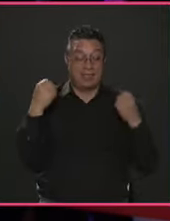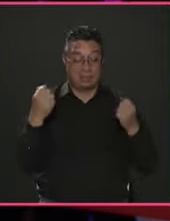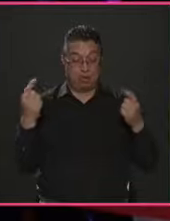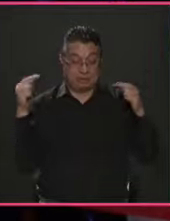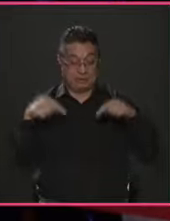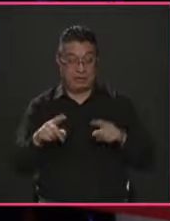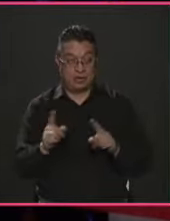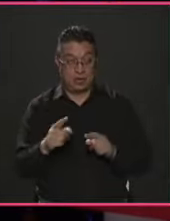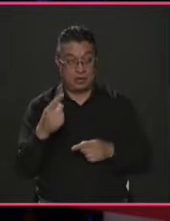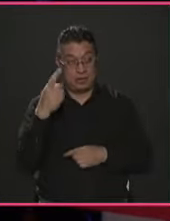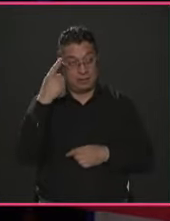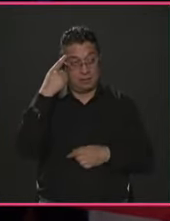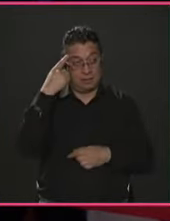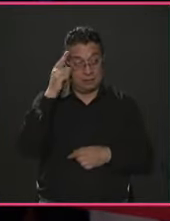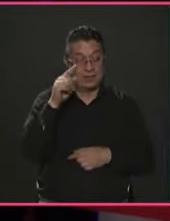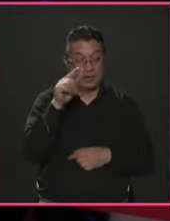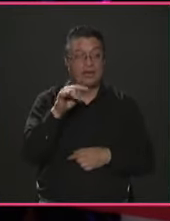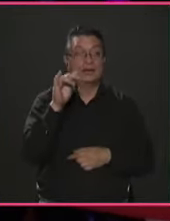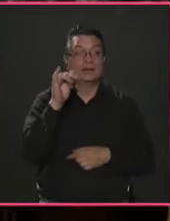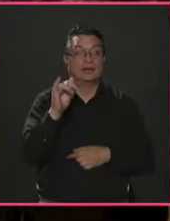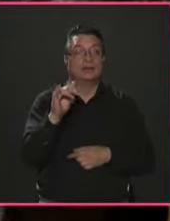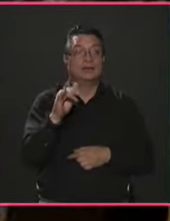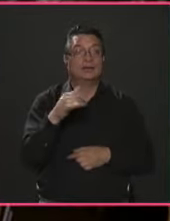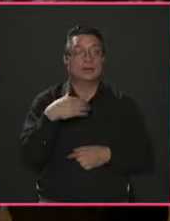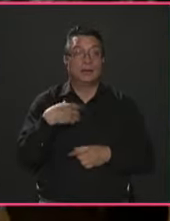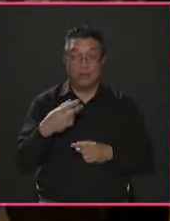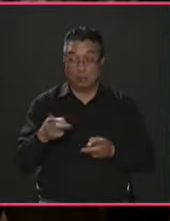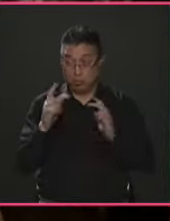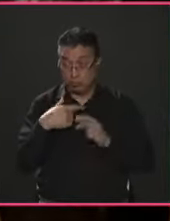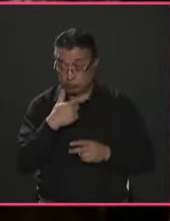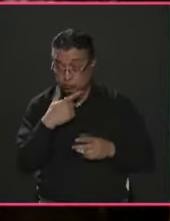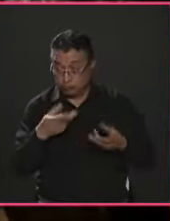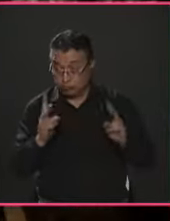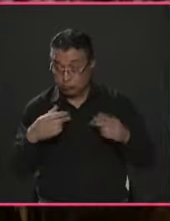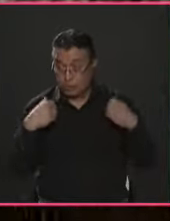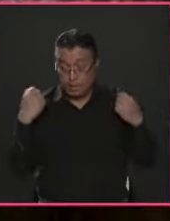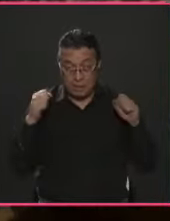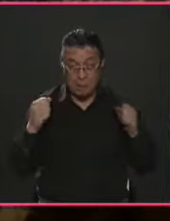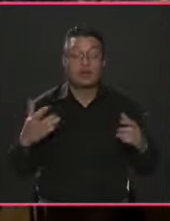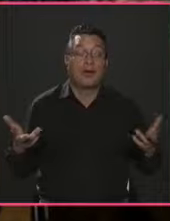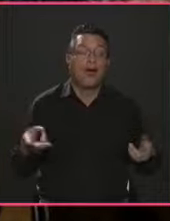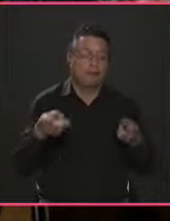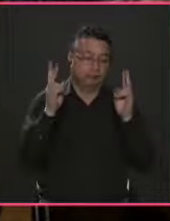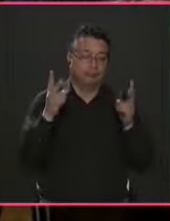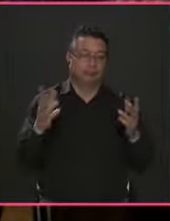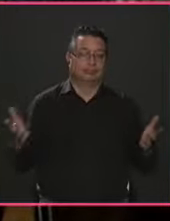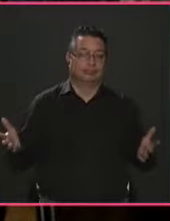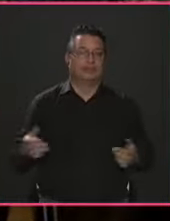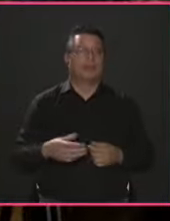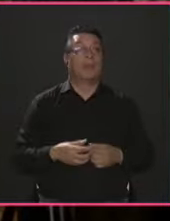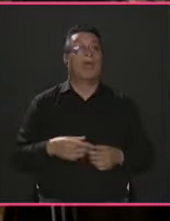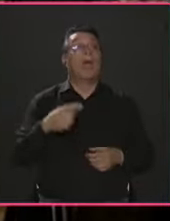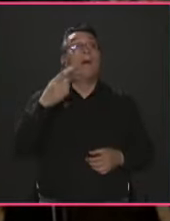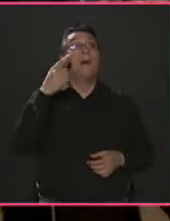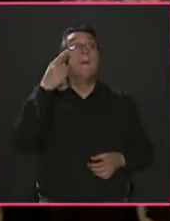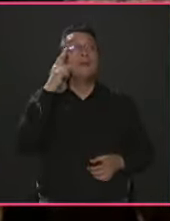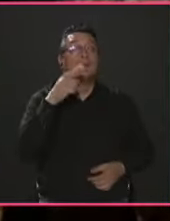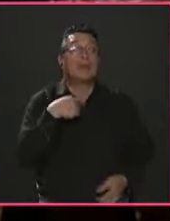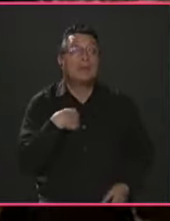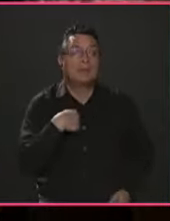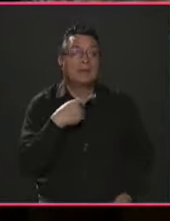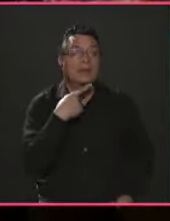acá pero sí está difícil difícil Igual me no tengo problema la disposición está pero lo que me